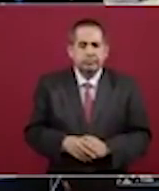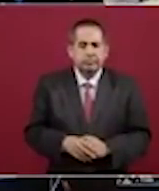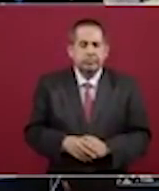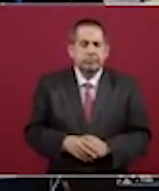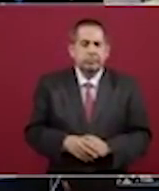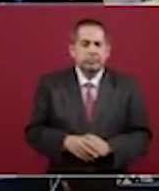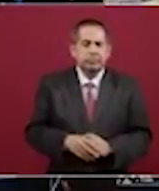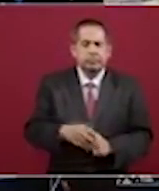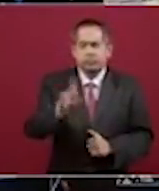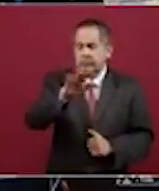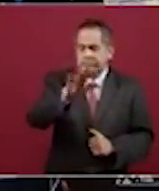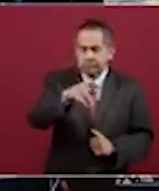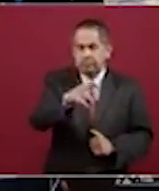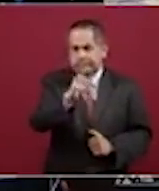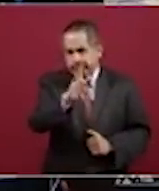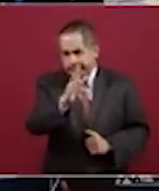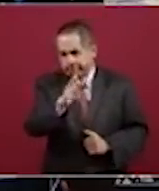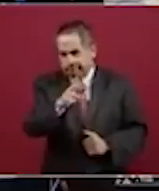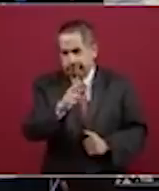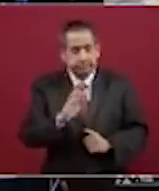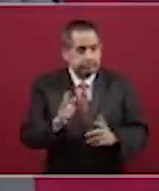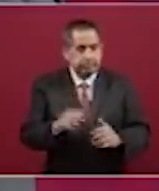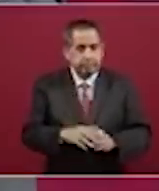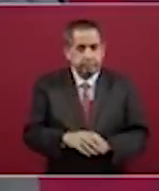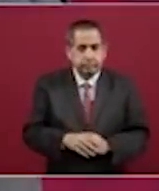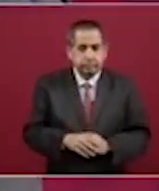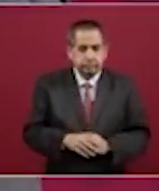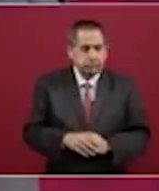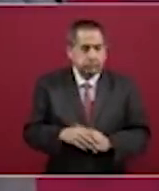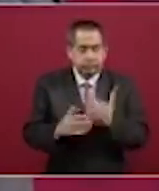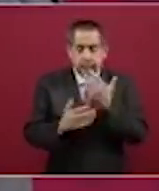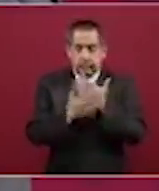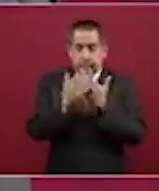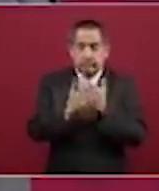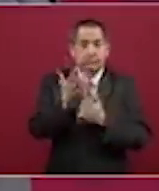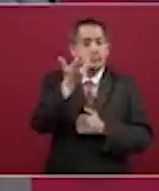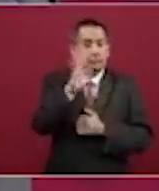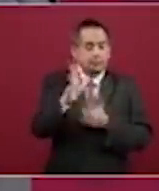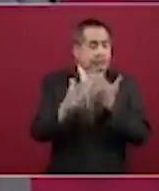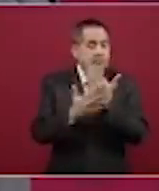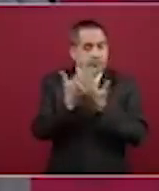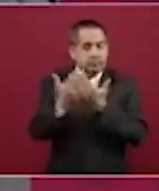Ah, bueno, qué bueno, ya. A las 10 de la mañana,